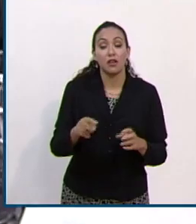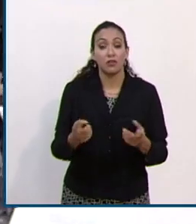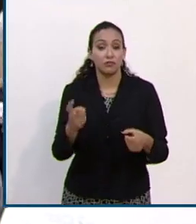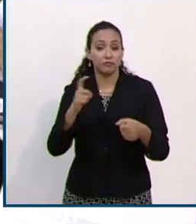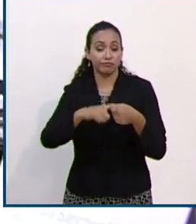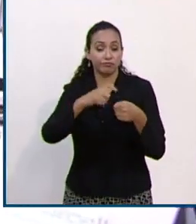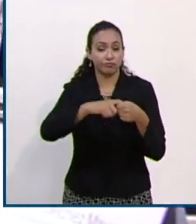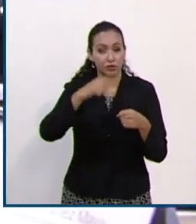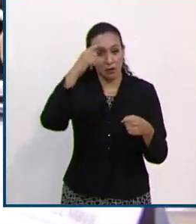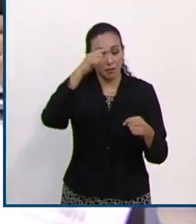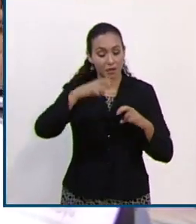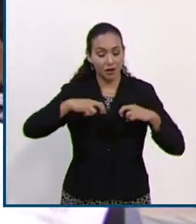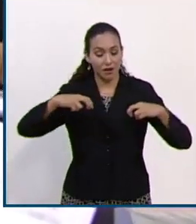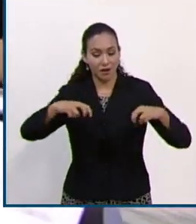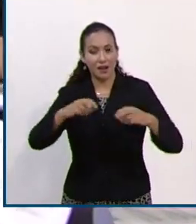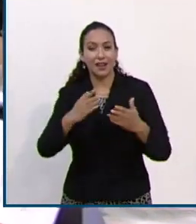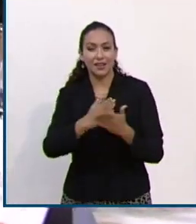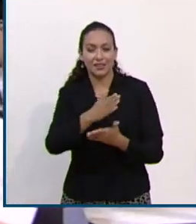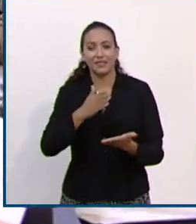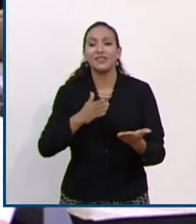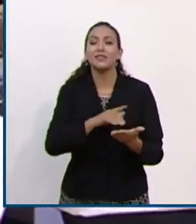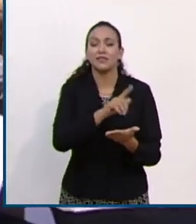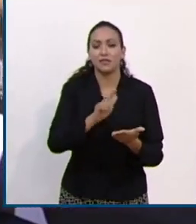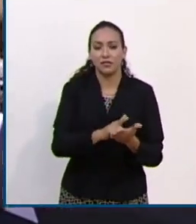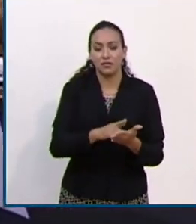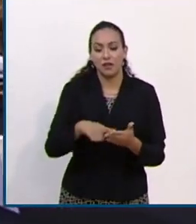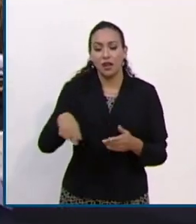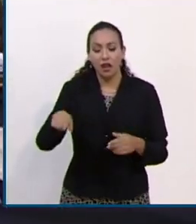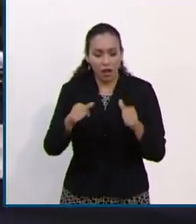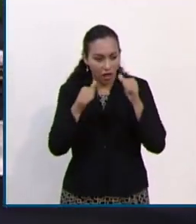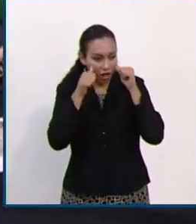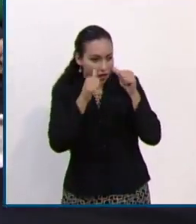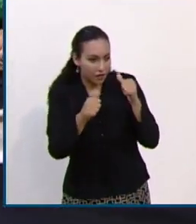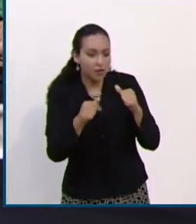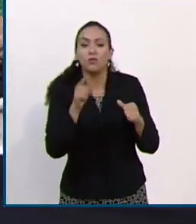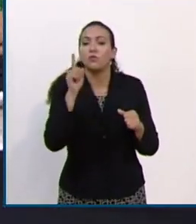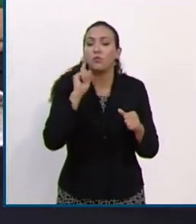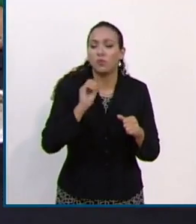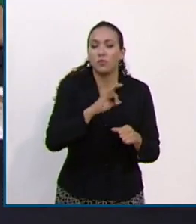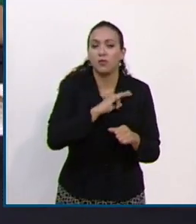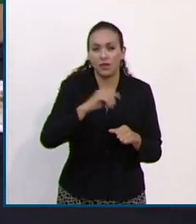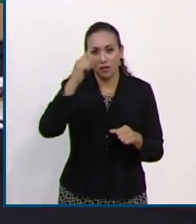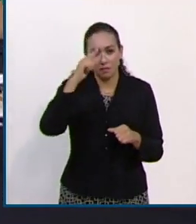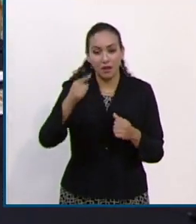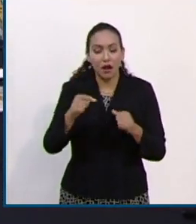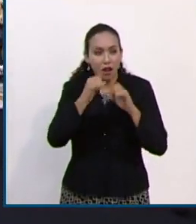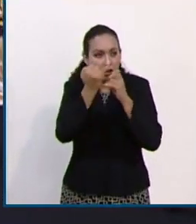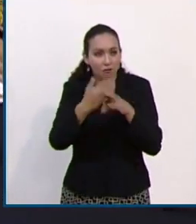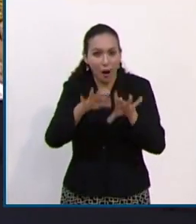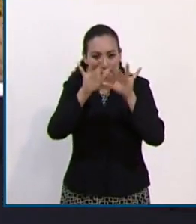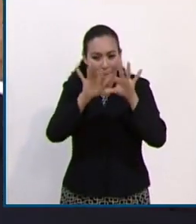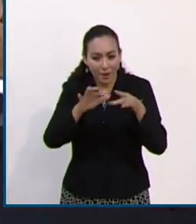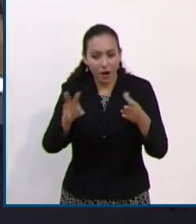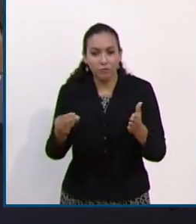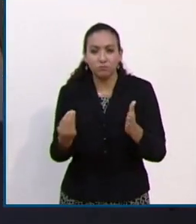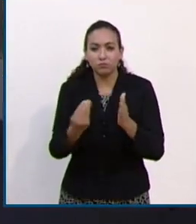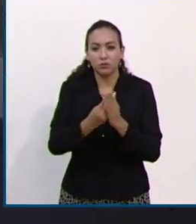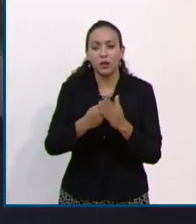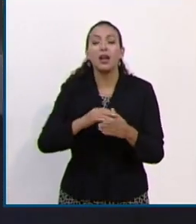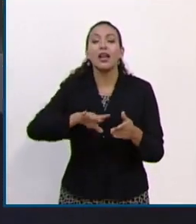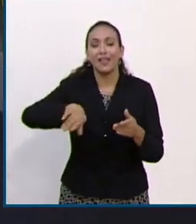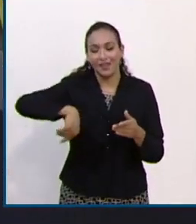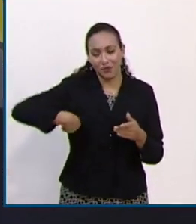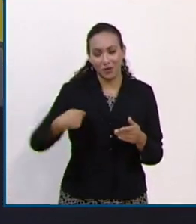Acceso y Procuración de Justicia puedan escuchar preocupaciones de la sociedad civil para apuntalar la información para la rendición del